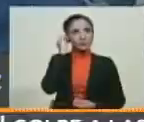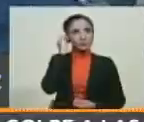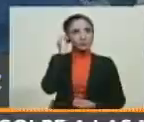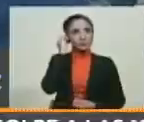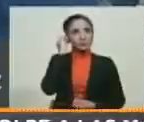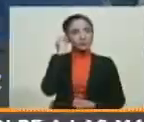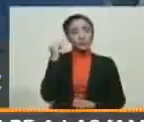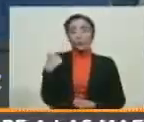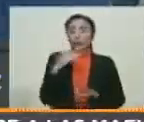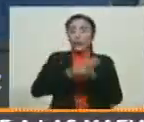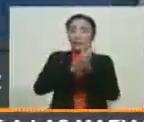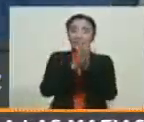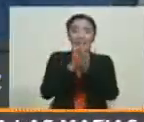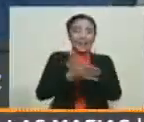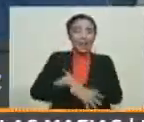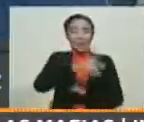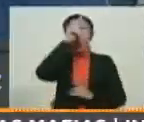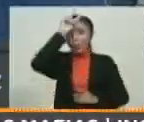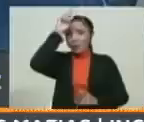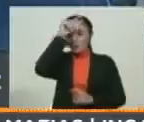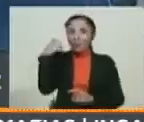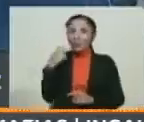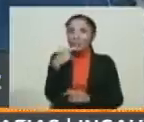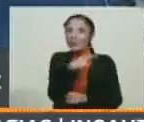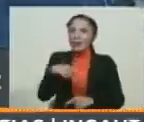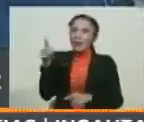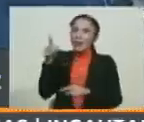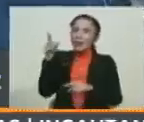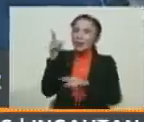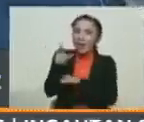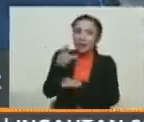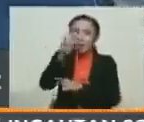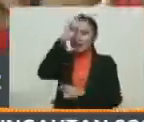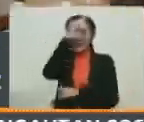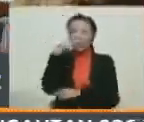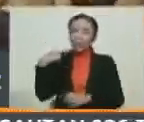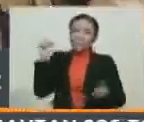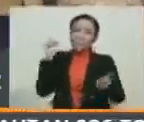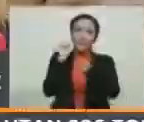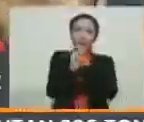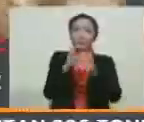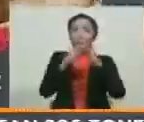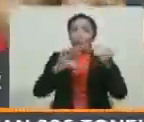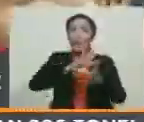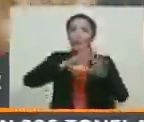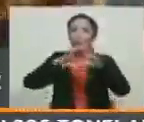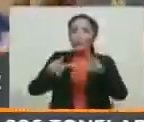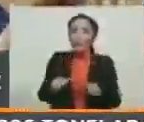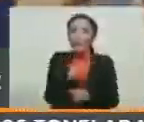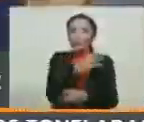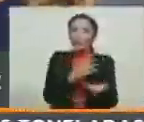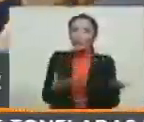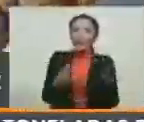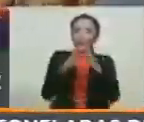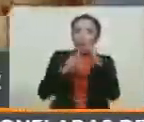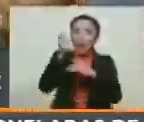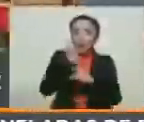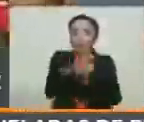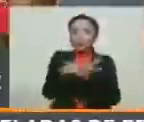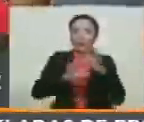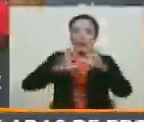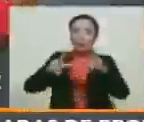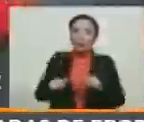bachaquero y que ustedes me los señales para llevar los presos a todos esos ladrones bandidos y vagabundos